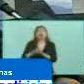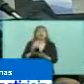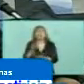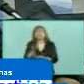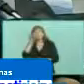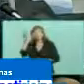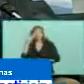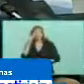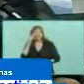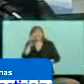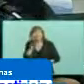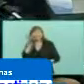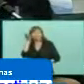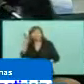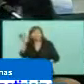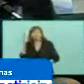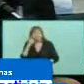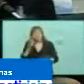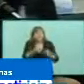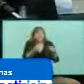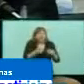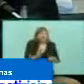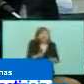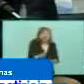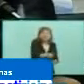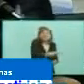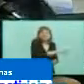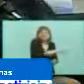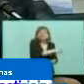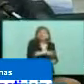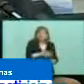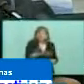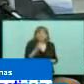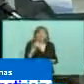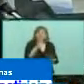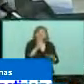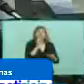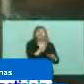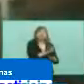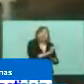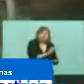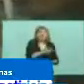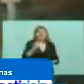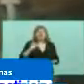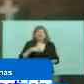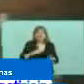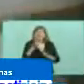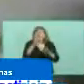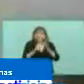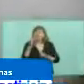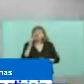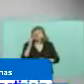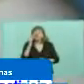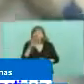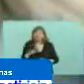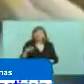el Reino Unido para poder identificar a los hombres argentinos y aún ingleses que no han